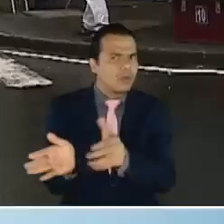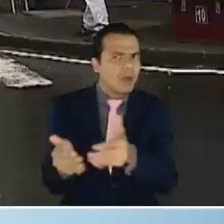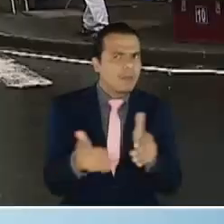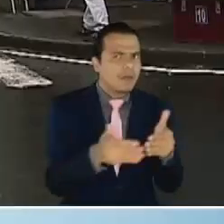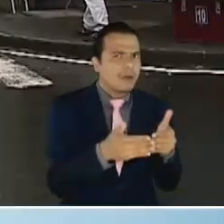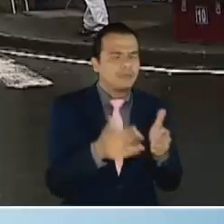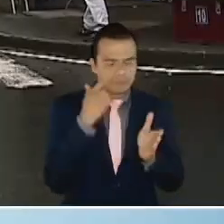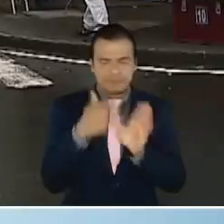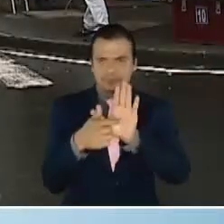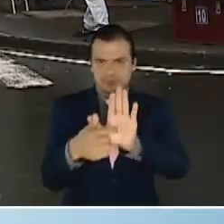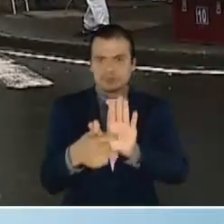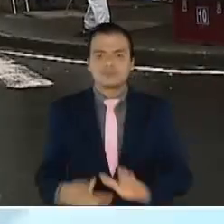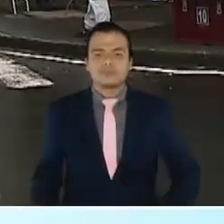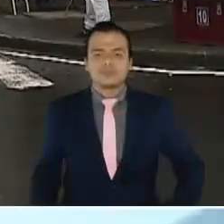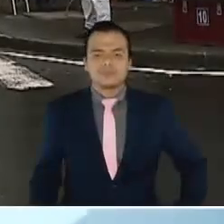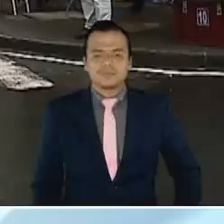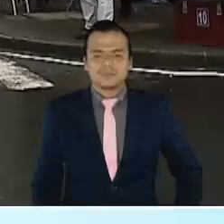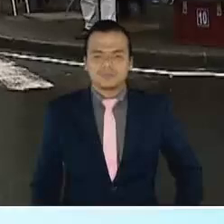caminantes.